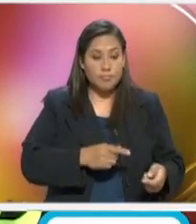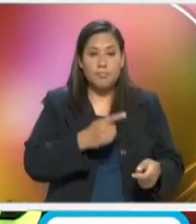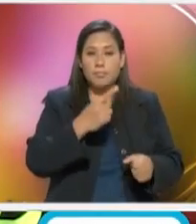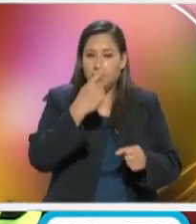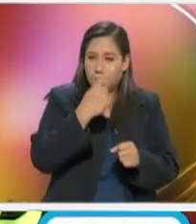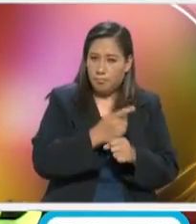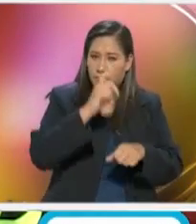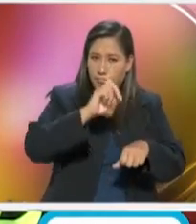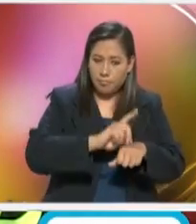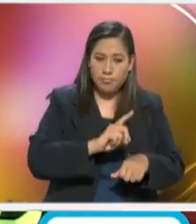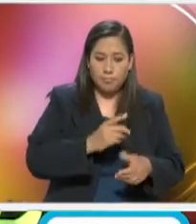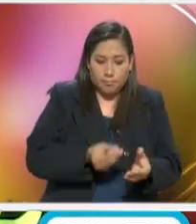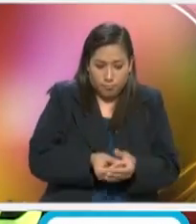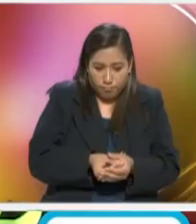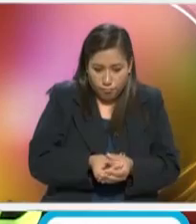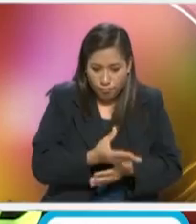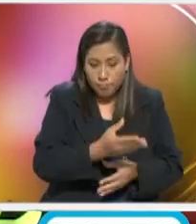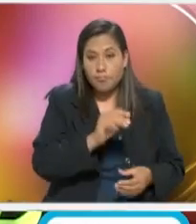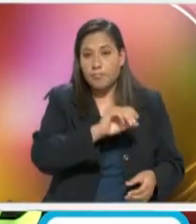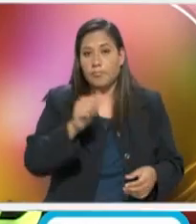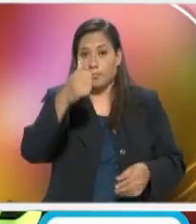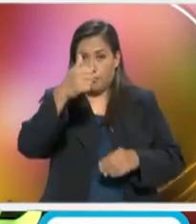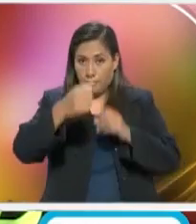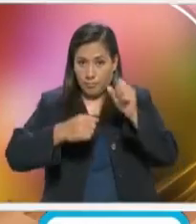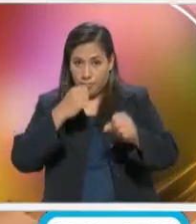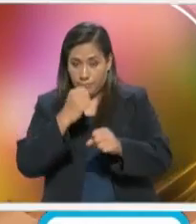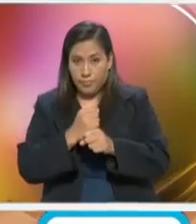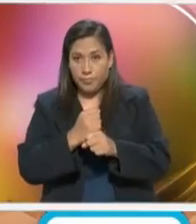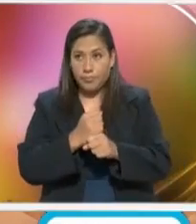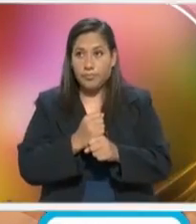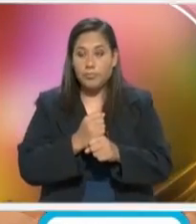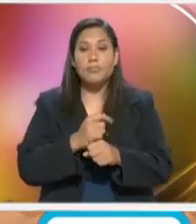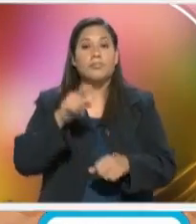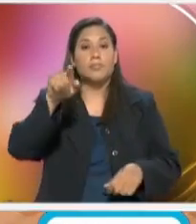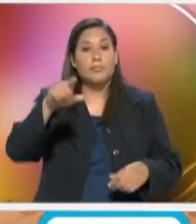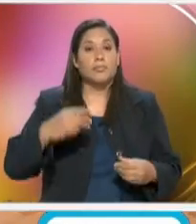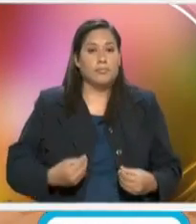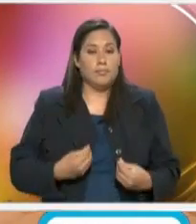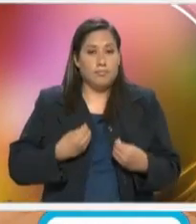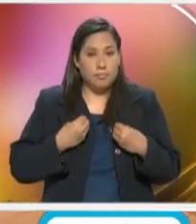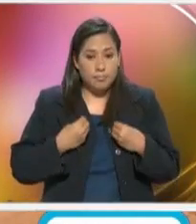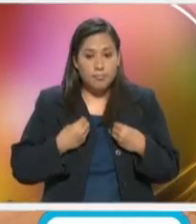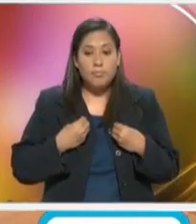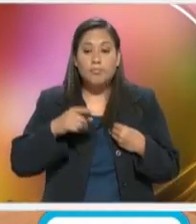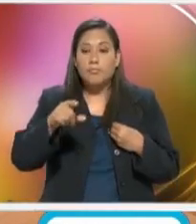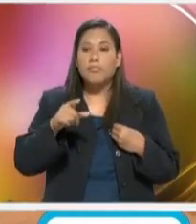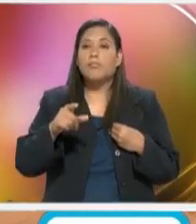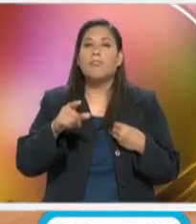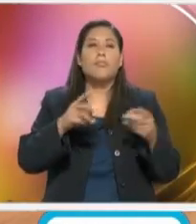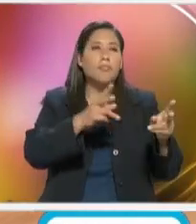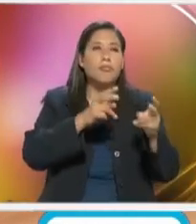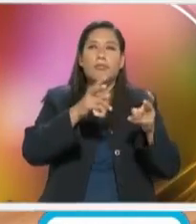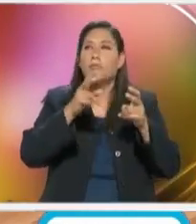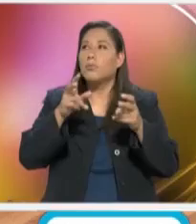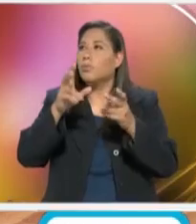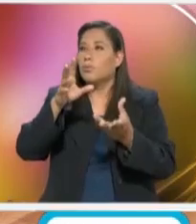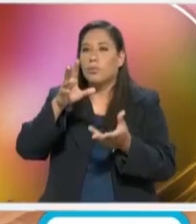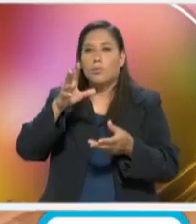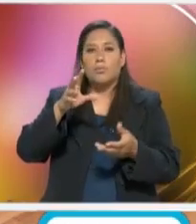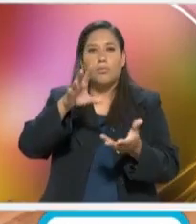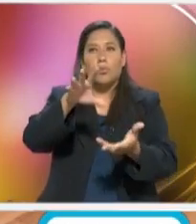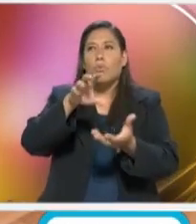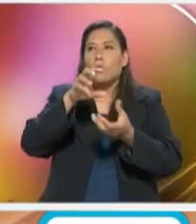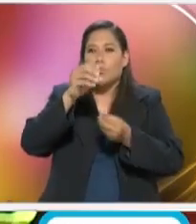vida del ser humano hasta los 6 años, lo que está viviendo lo está absorbiendo y en base a eso